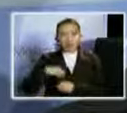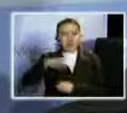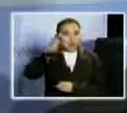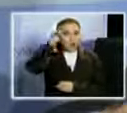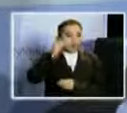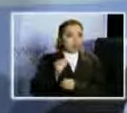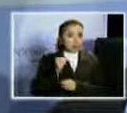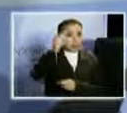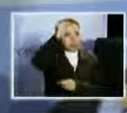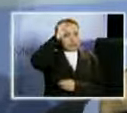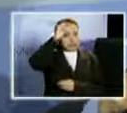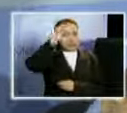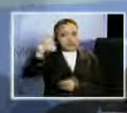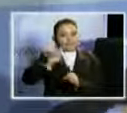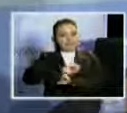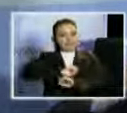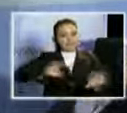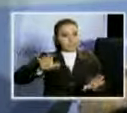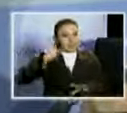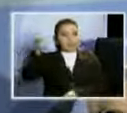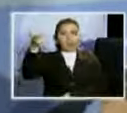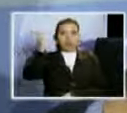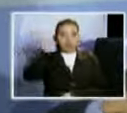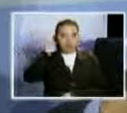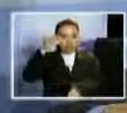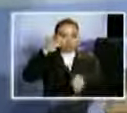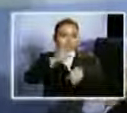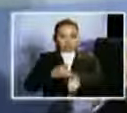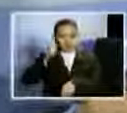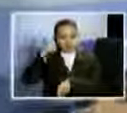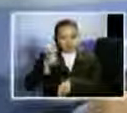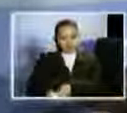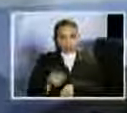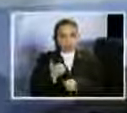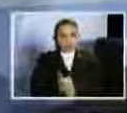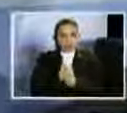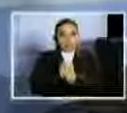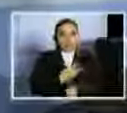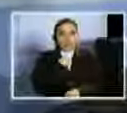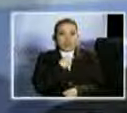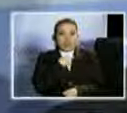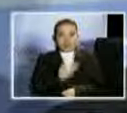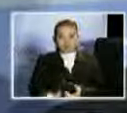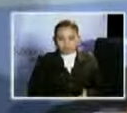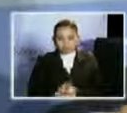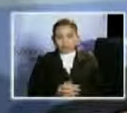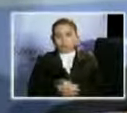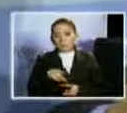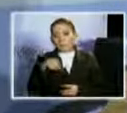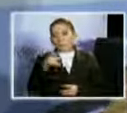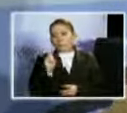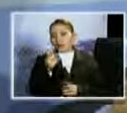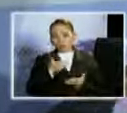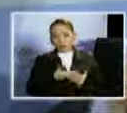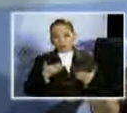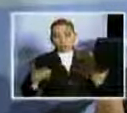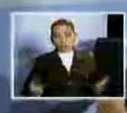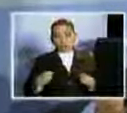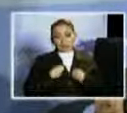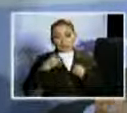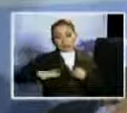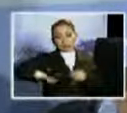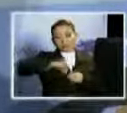Norte me parece que es evidente, ojalá las sanciones en efecto tengan el efecto deseado, pero hoy vivimos en